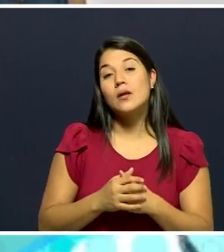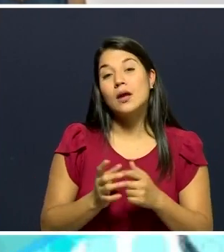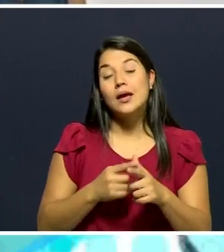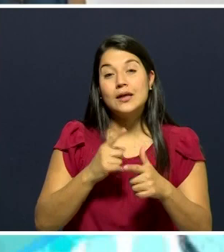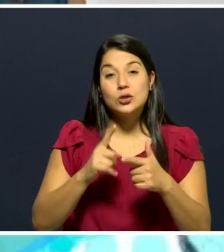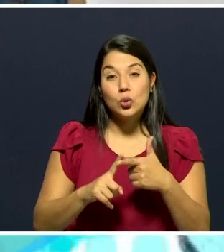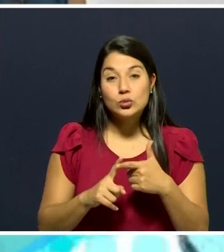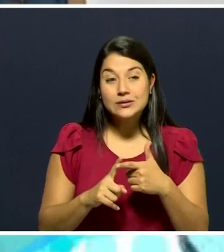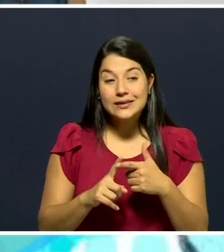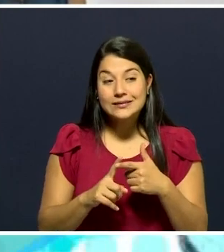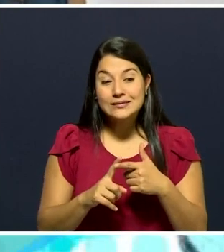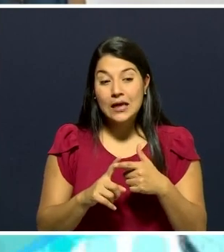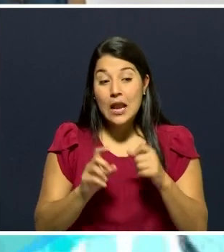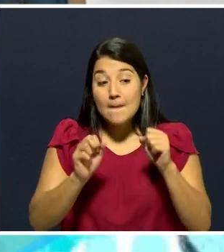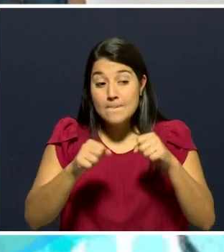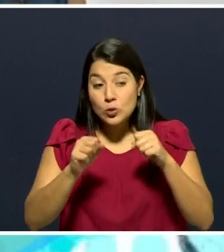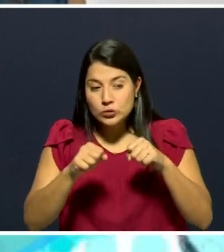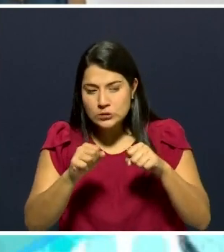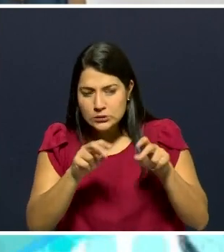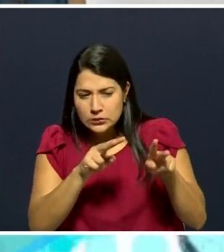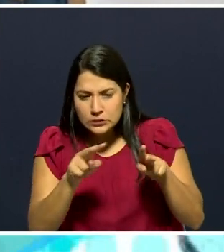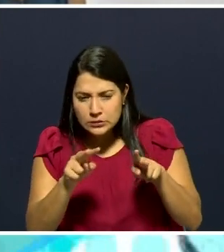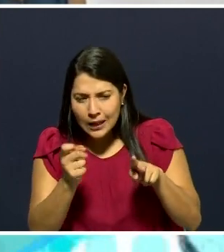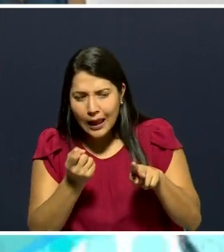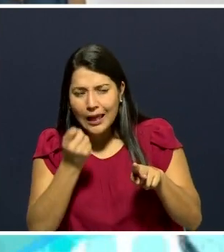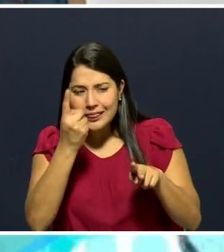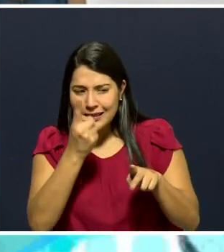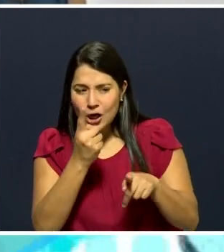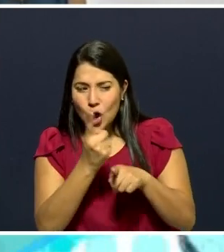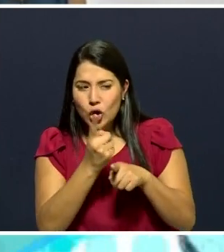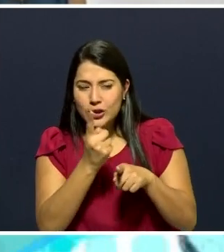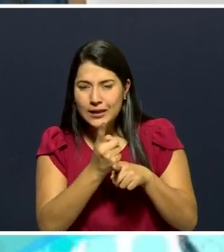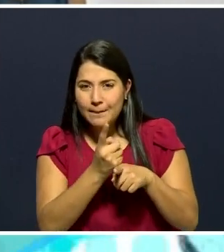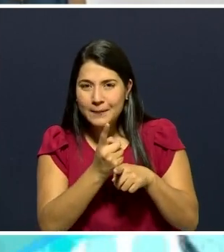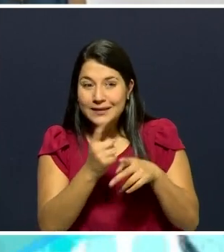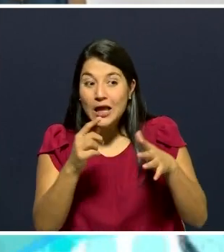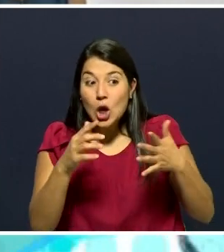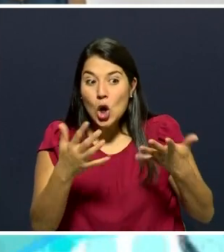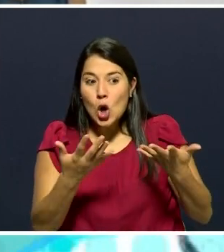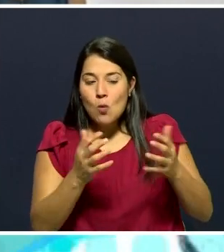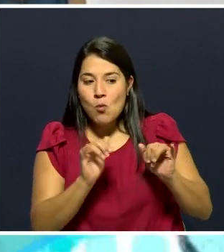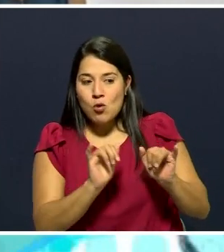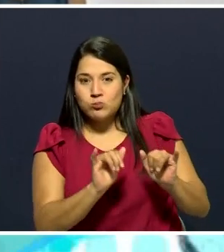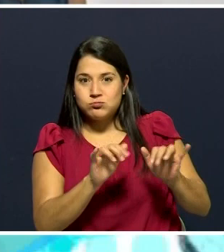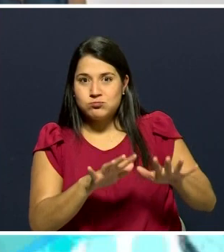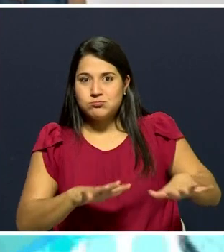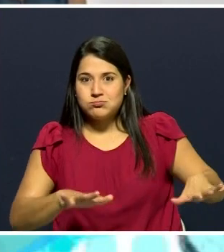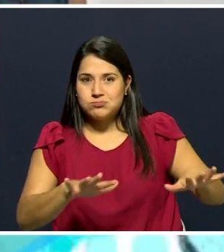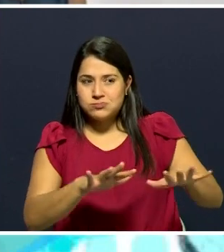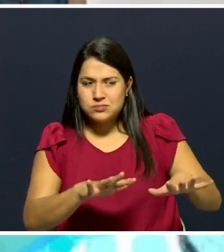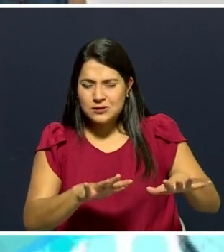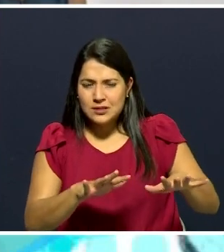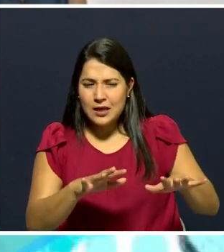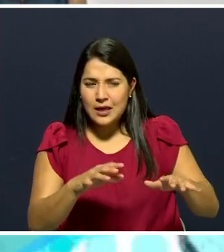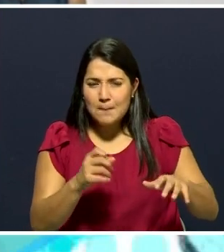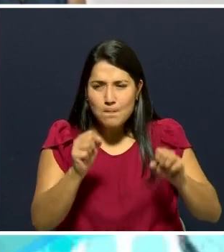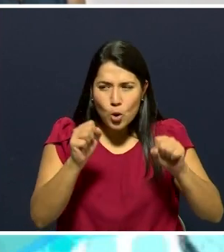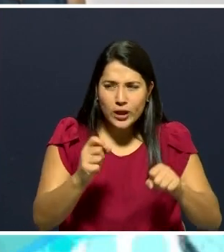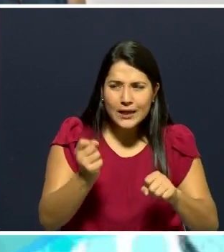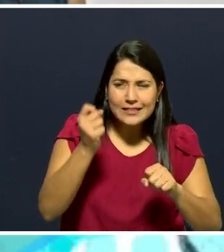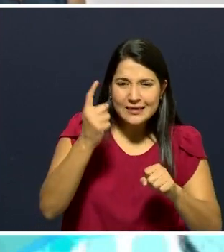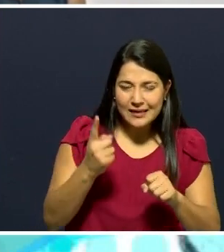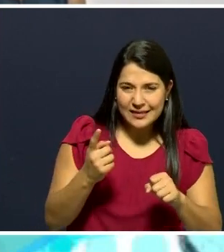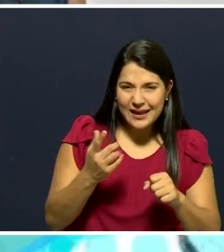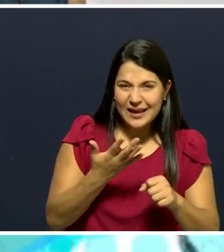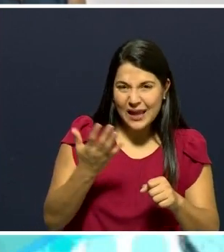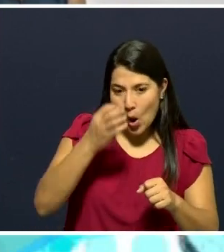posibilidad de leer correctamente el escenario, de saber en dónde está el favor de la gente, va a ser